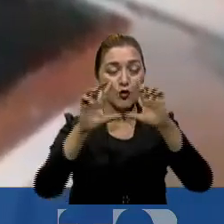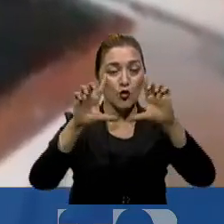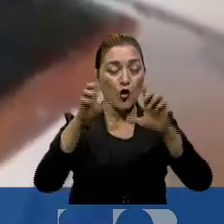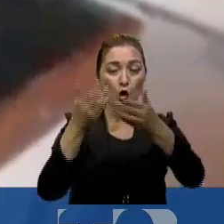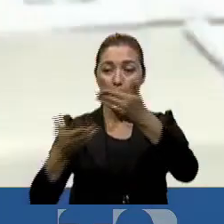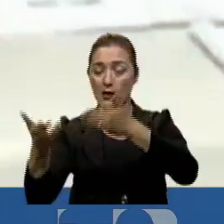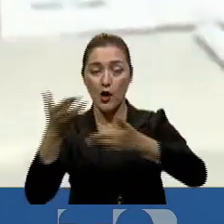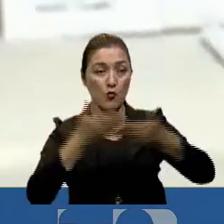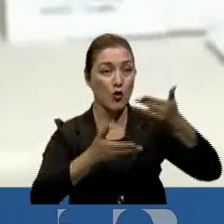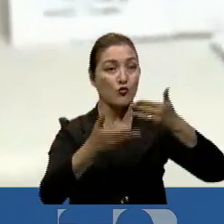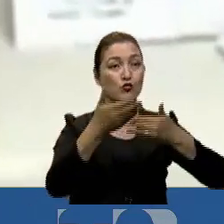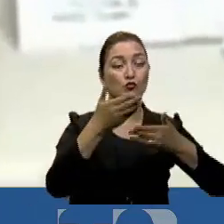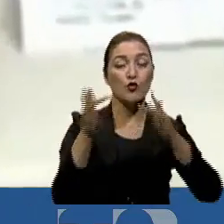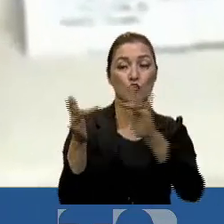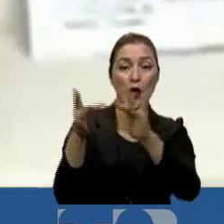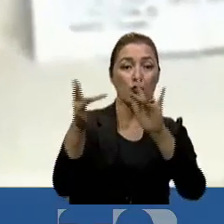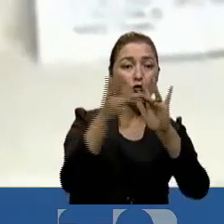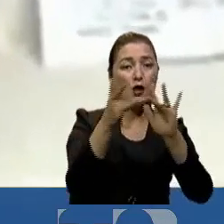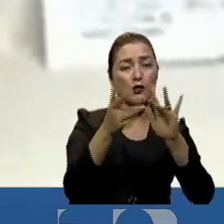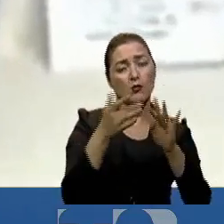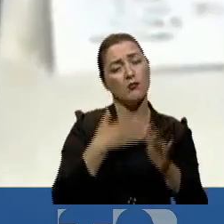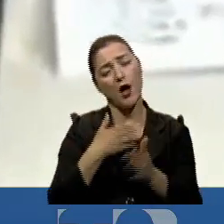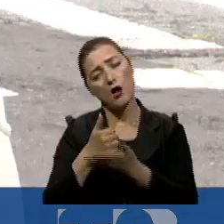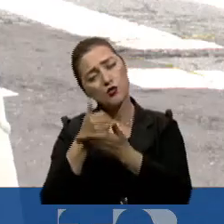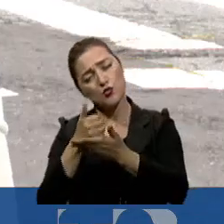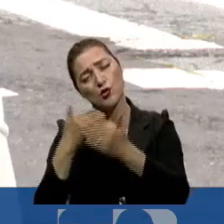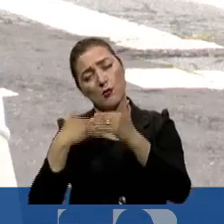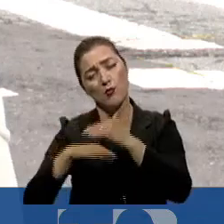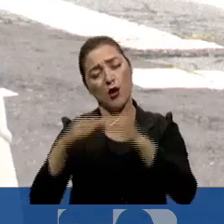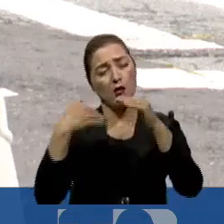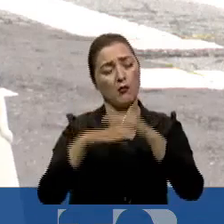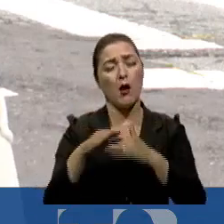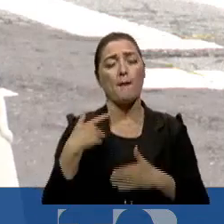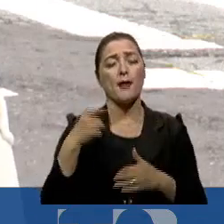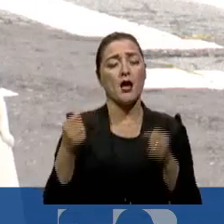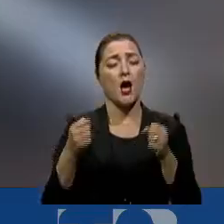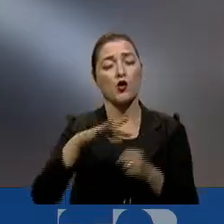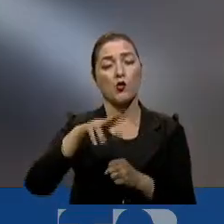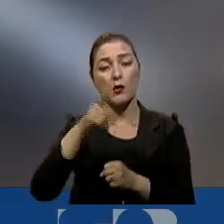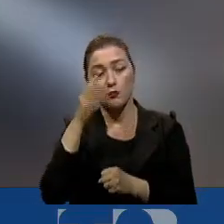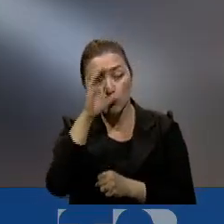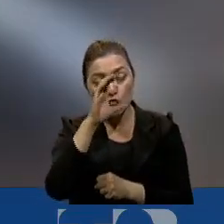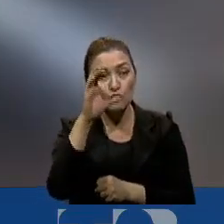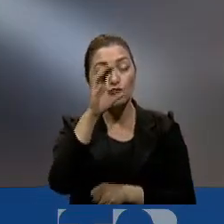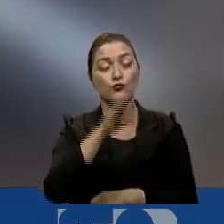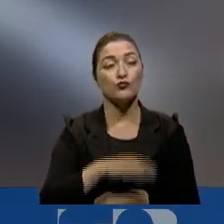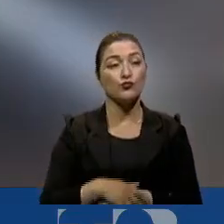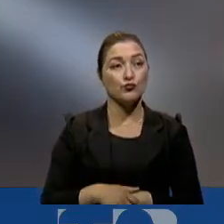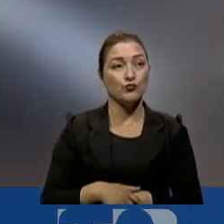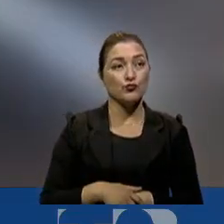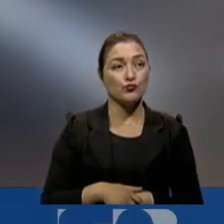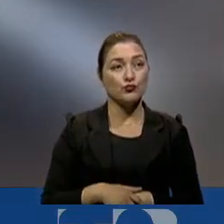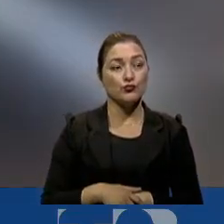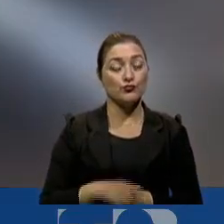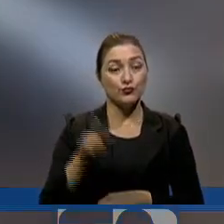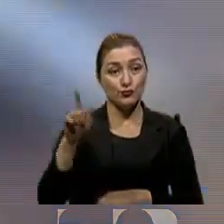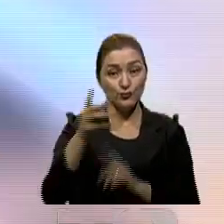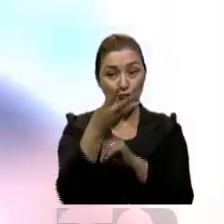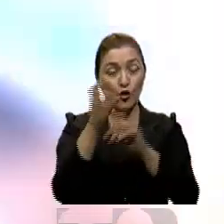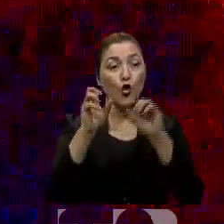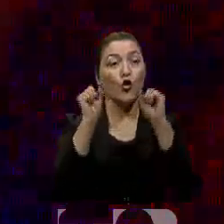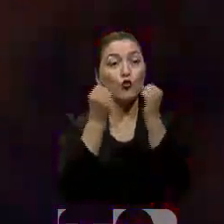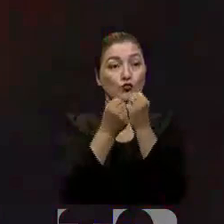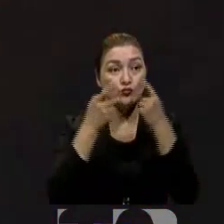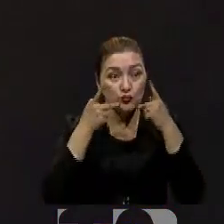con todos mis contactos, mis conocidos, para ver si es que lográbamos encontrar el vehículo. Una vez publicado en redes